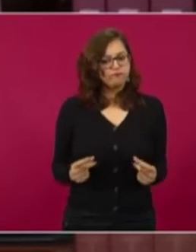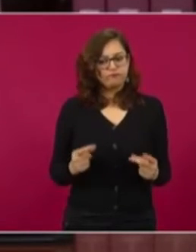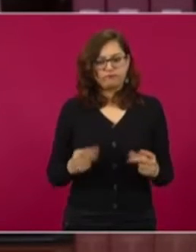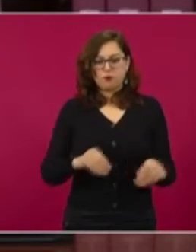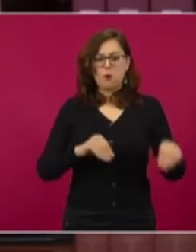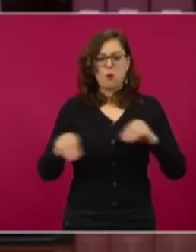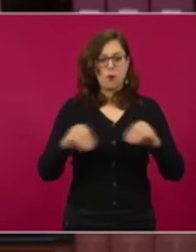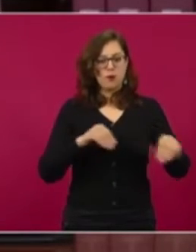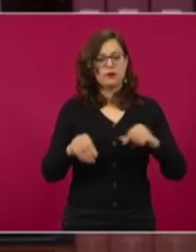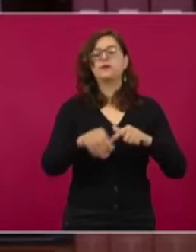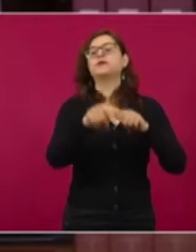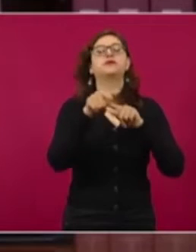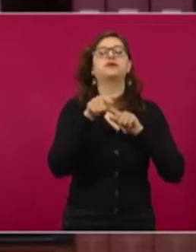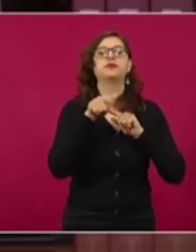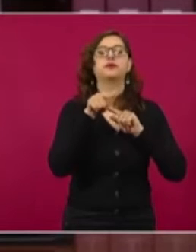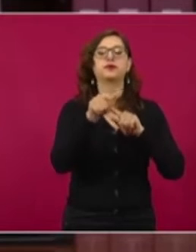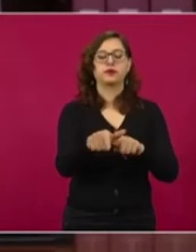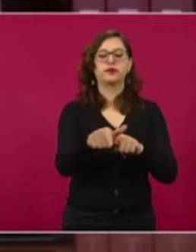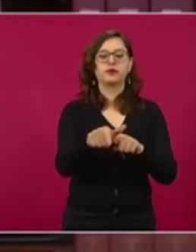garantizando